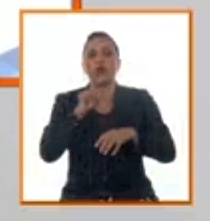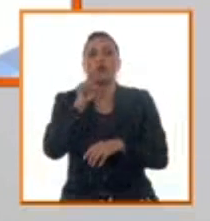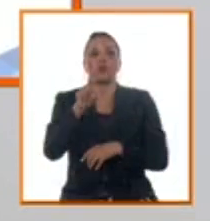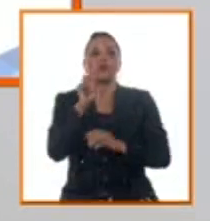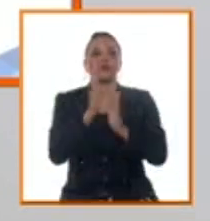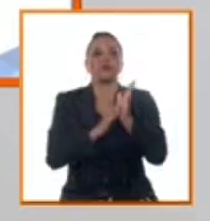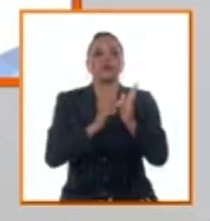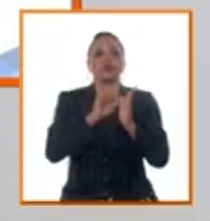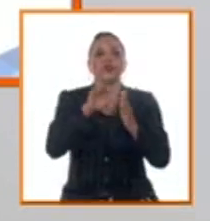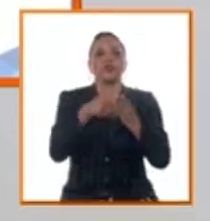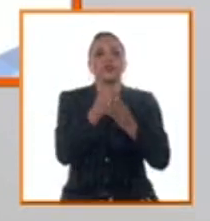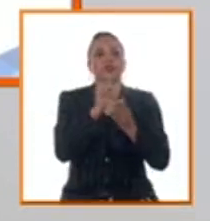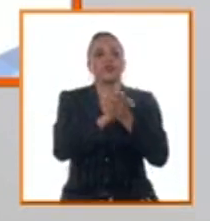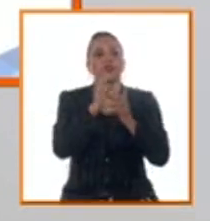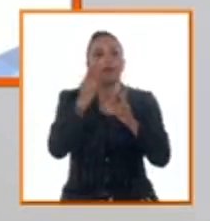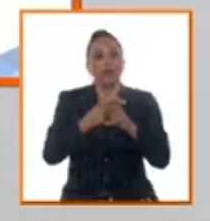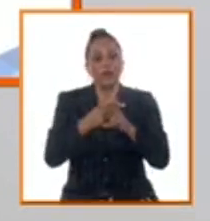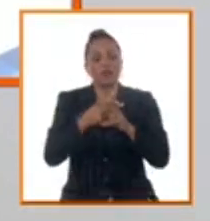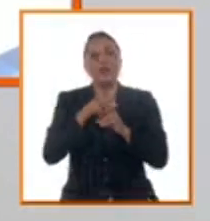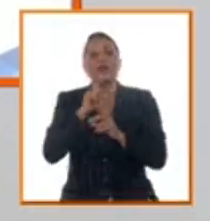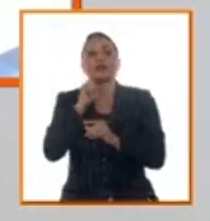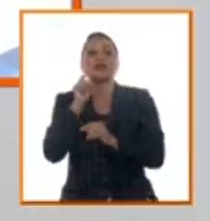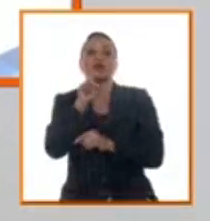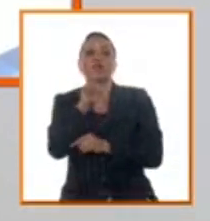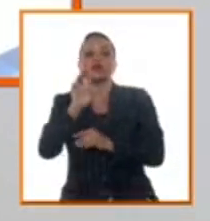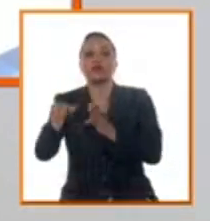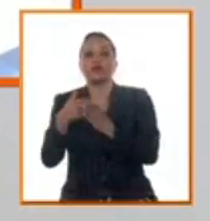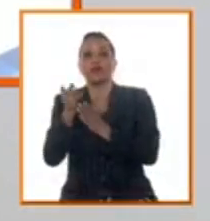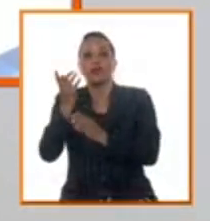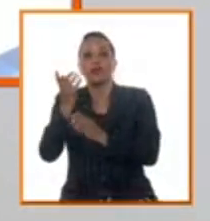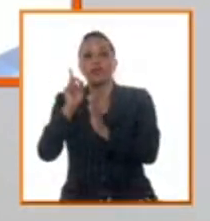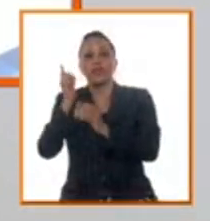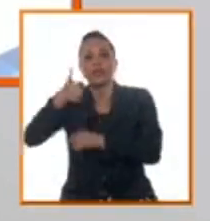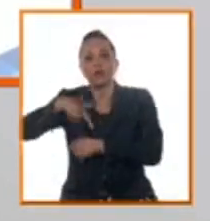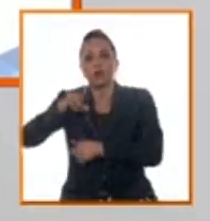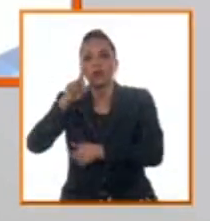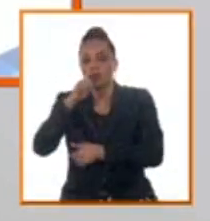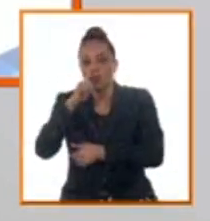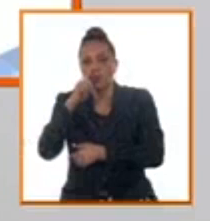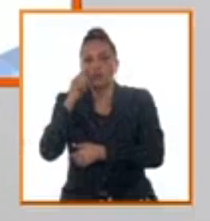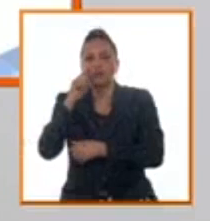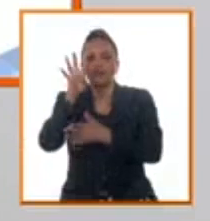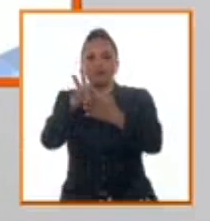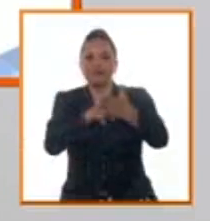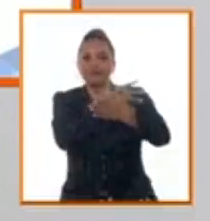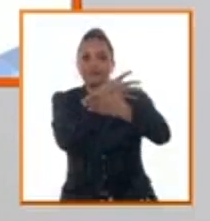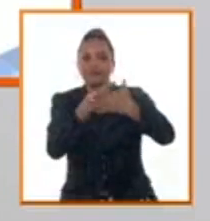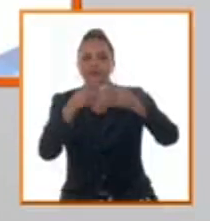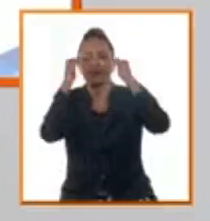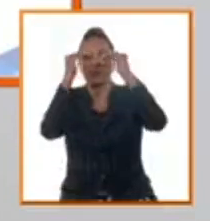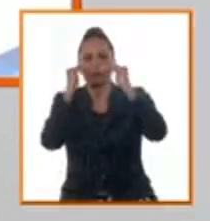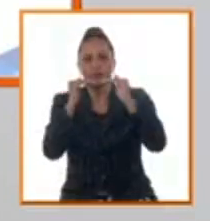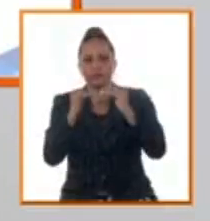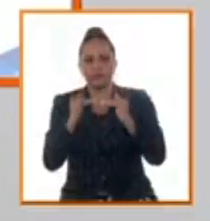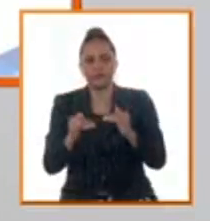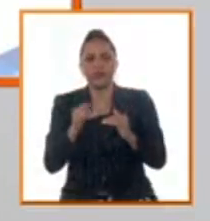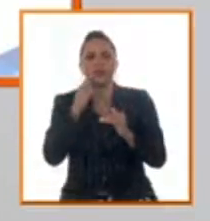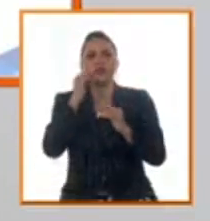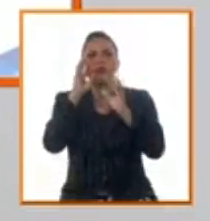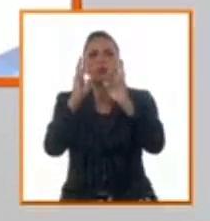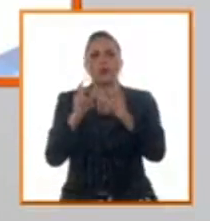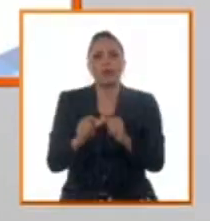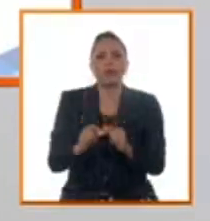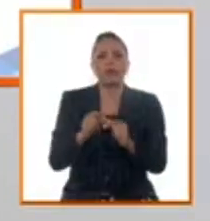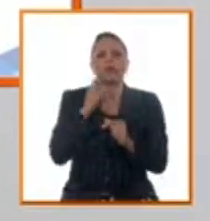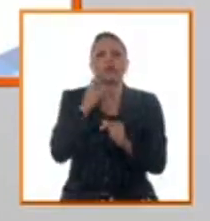lluvia de los primeros 11 días de junio, pues alcanza valores que aparecen en la última columna de la tabla, que fueron los valores que realmente fueron sucediéndose en